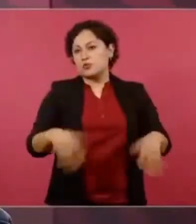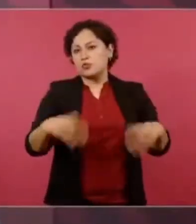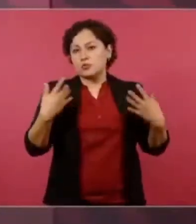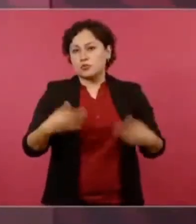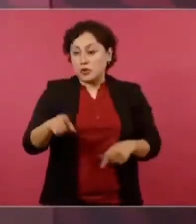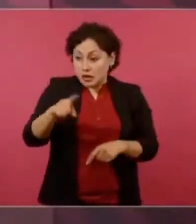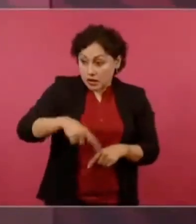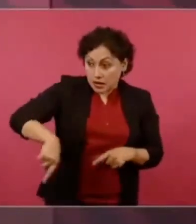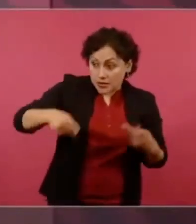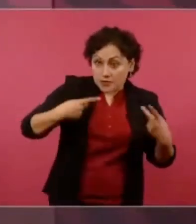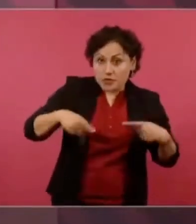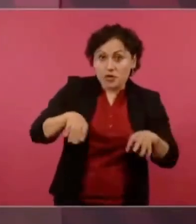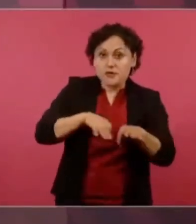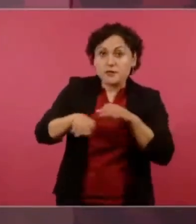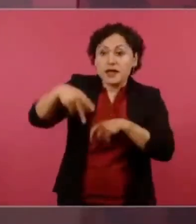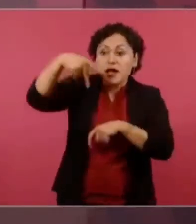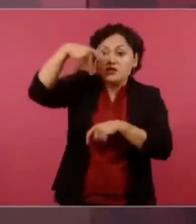trabajadores.